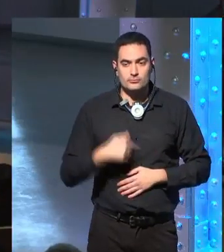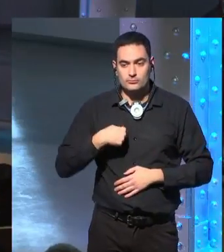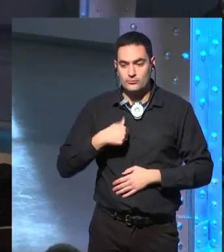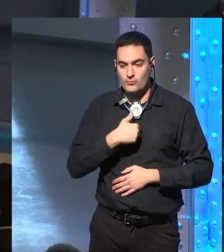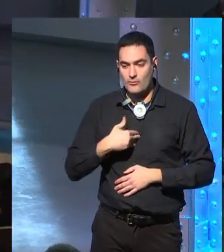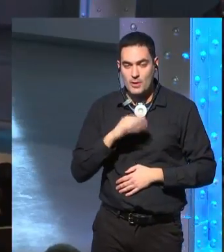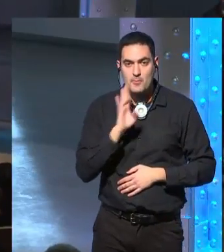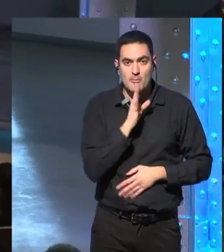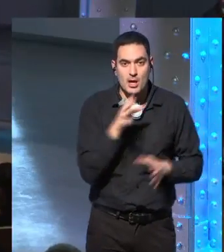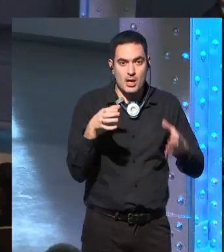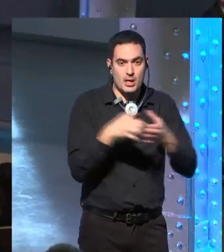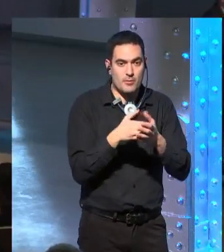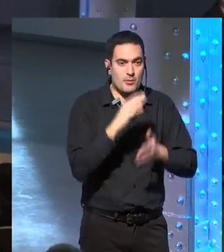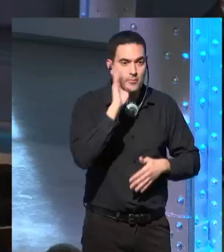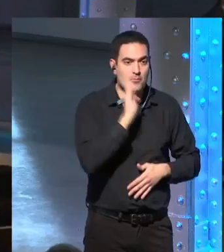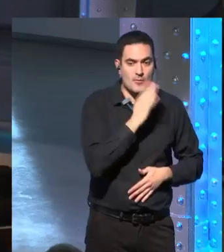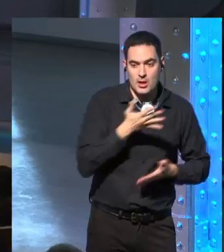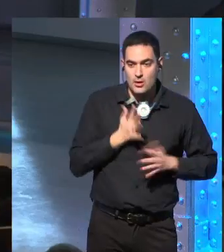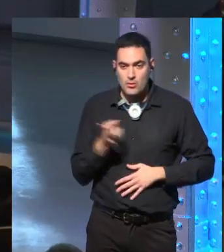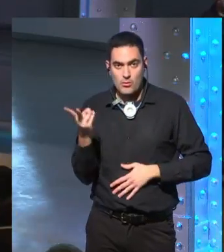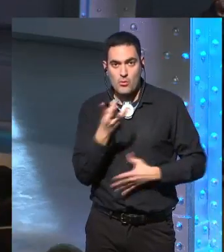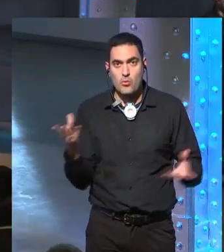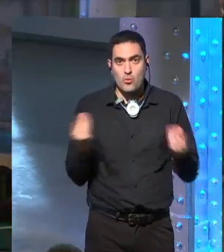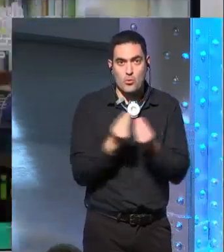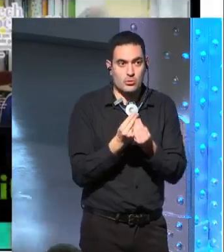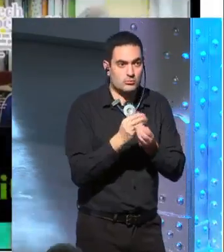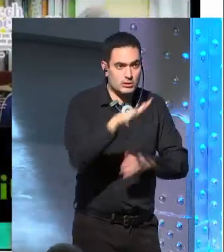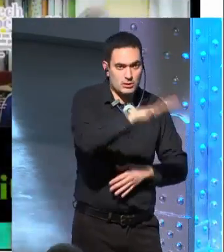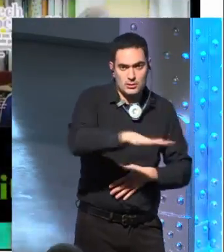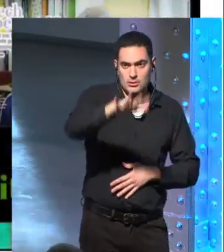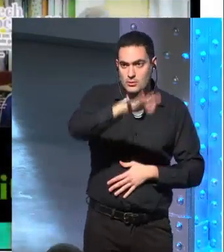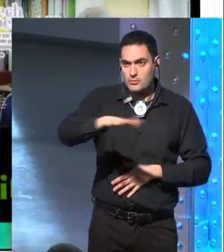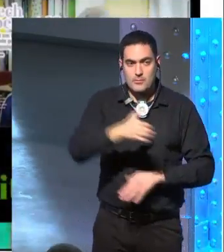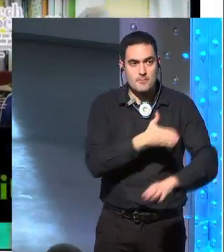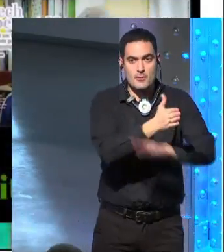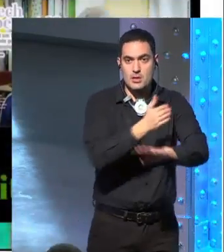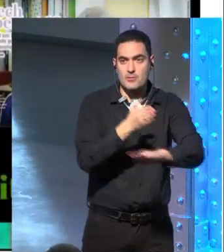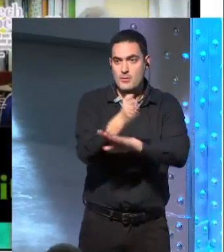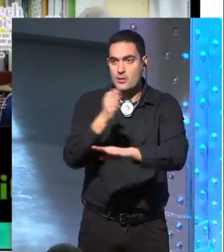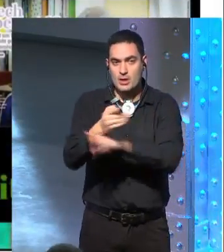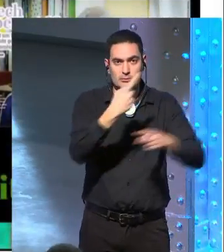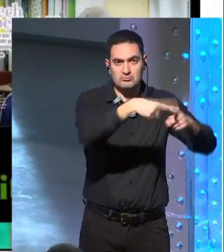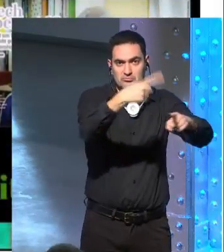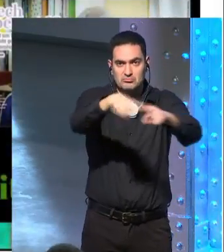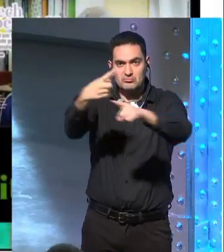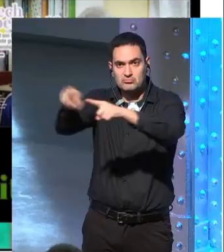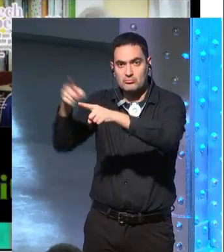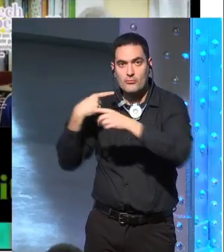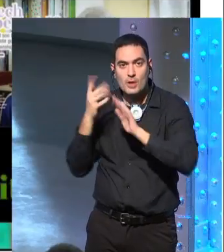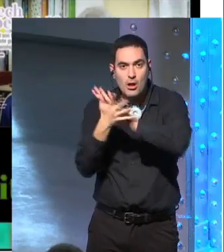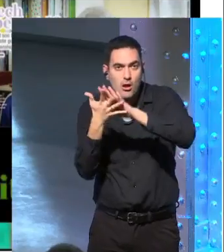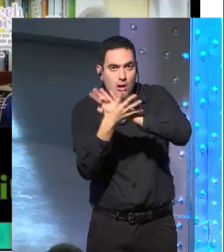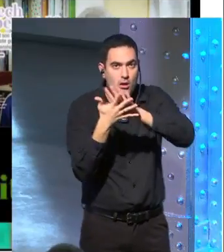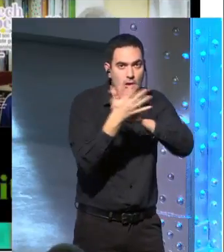Como equipo de madre e hijo, intentamos ir a distintos sitios e intentamos hablar